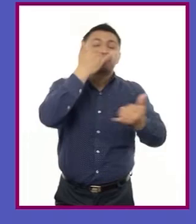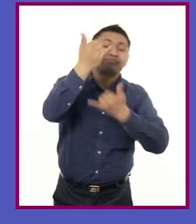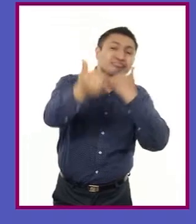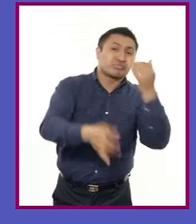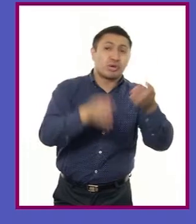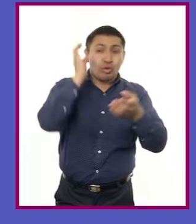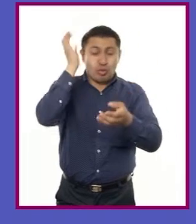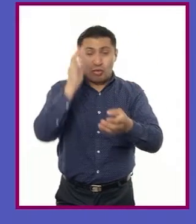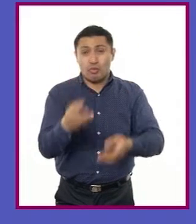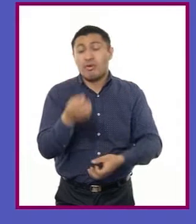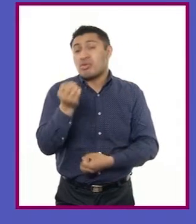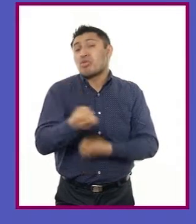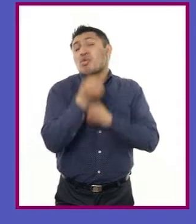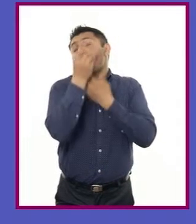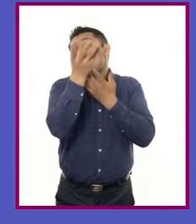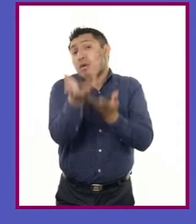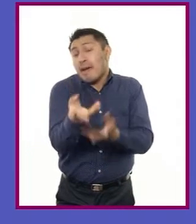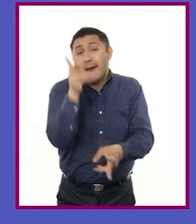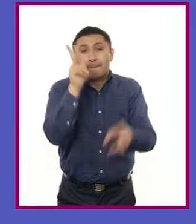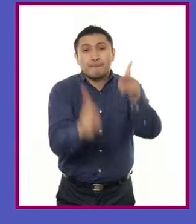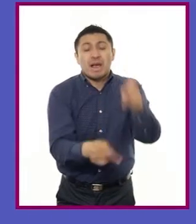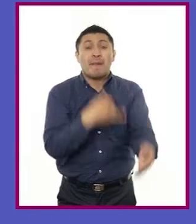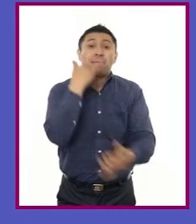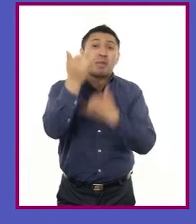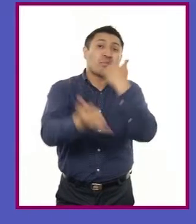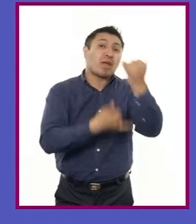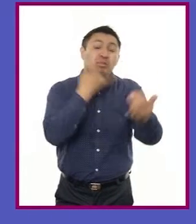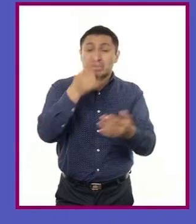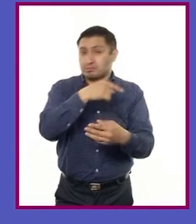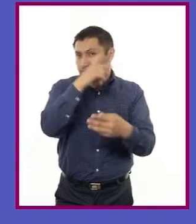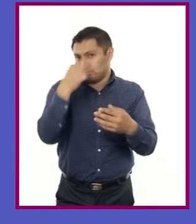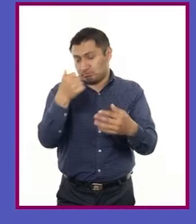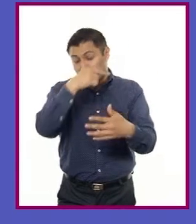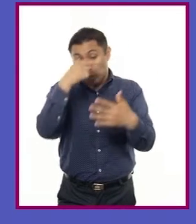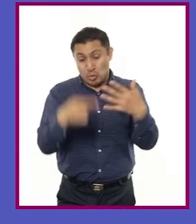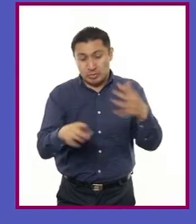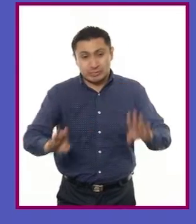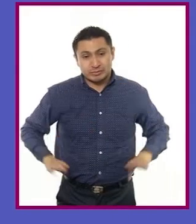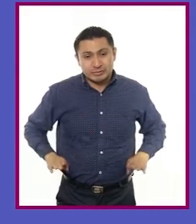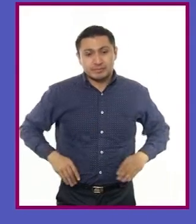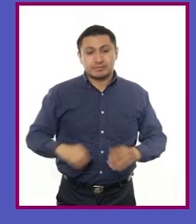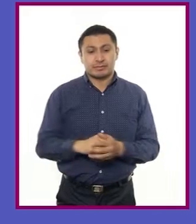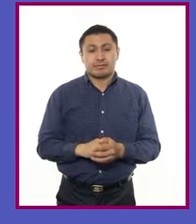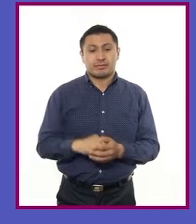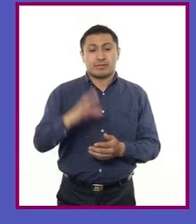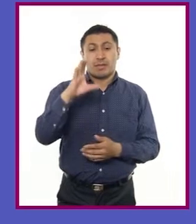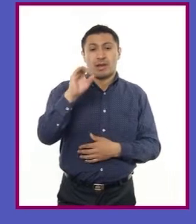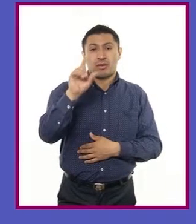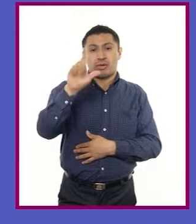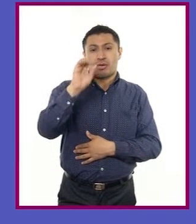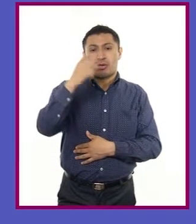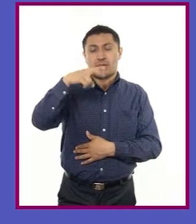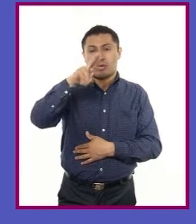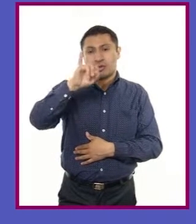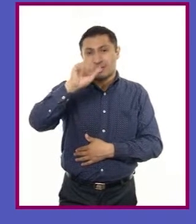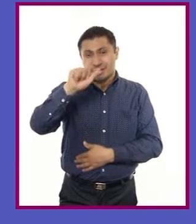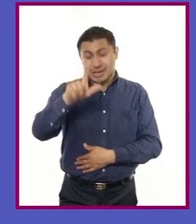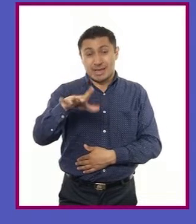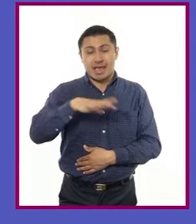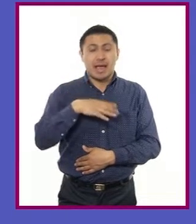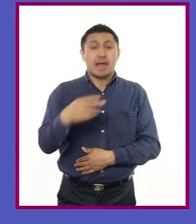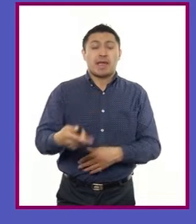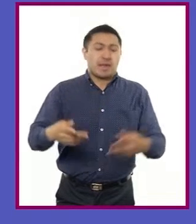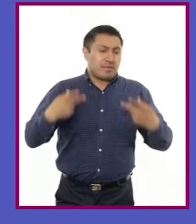pronunciación, entre otros. El nivel coloquial es empleado por los hablantes de la vida cotidiana